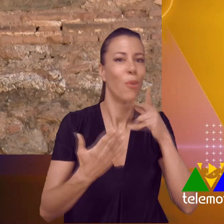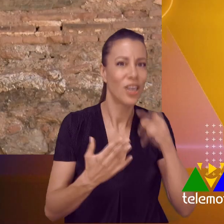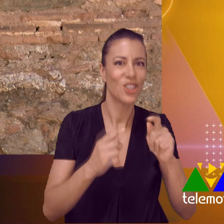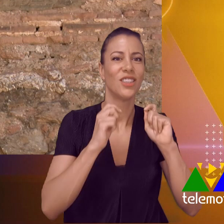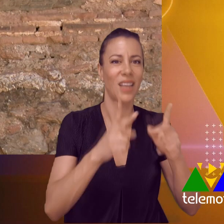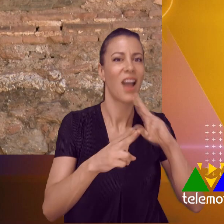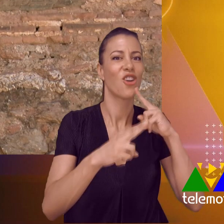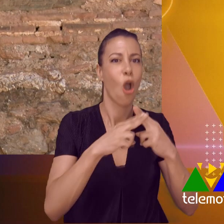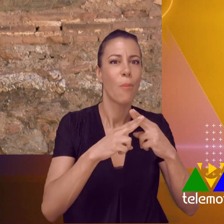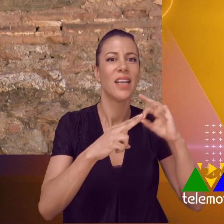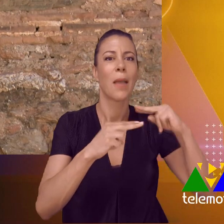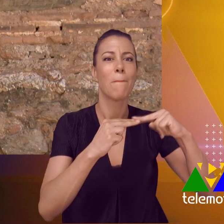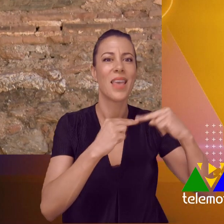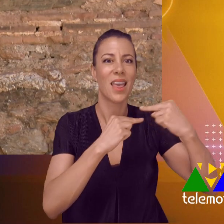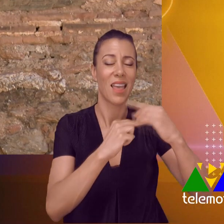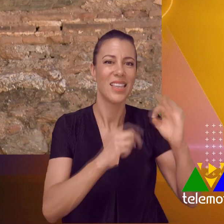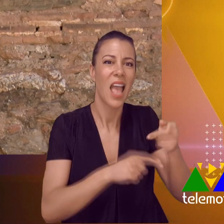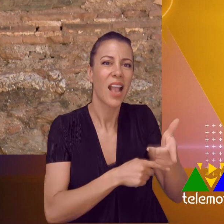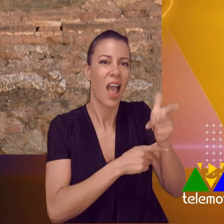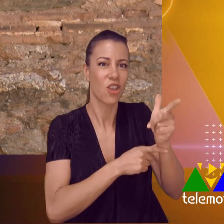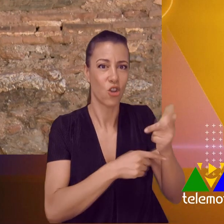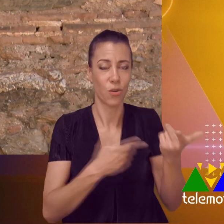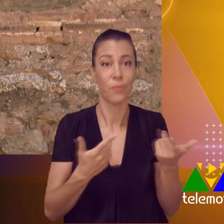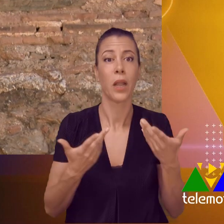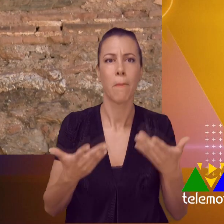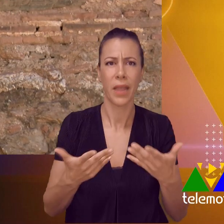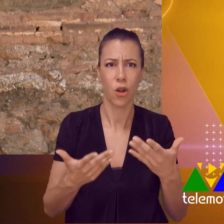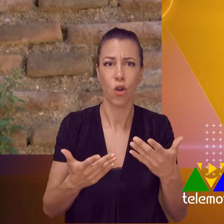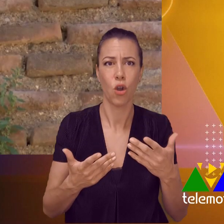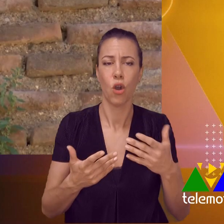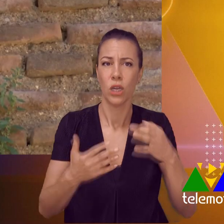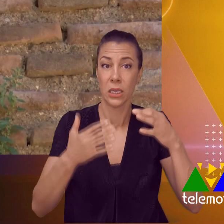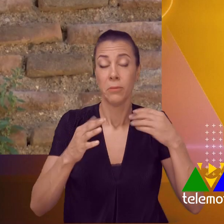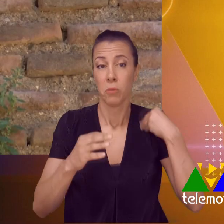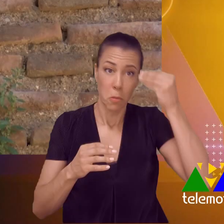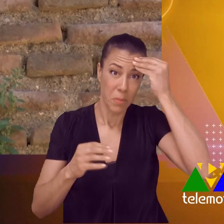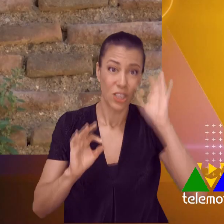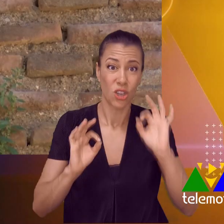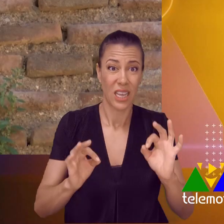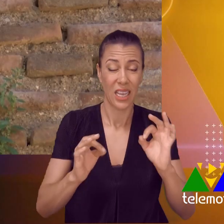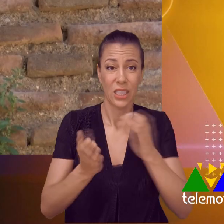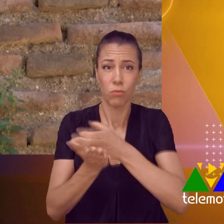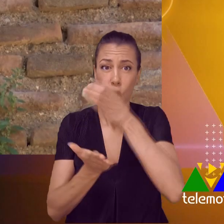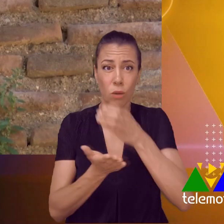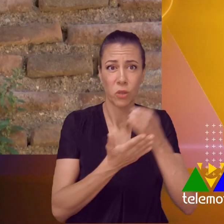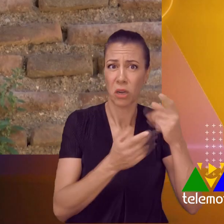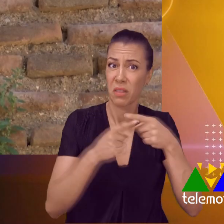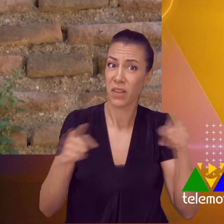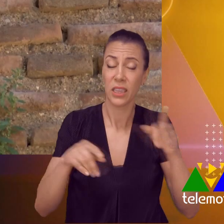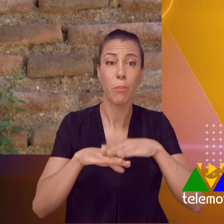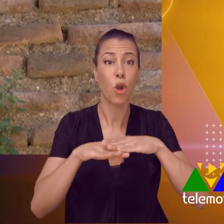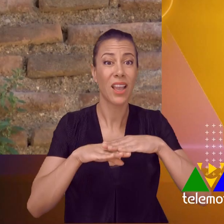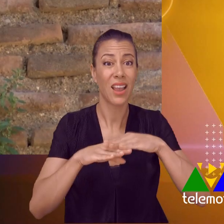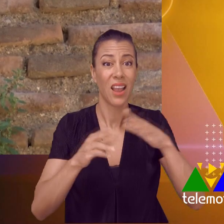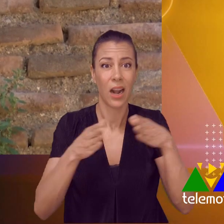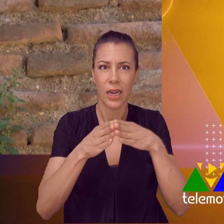la Pieza, que es la actual calle de la Sacristía. Evidentemente sería distinta, porque claro, la iglesia no llegaba hasta allí, es